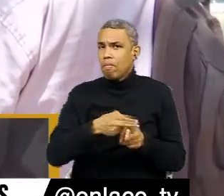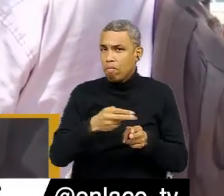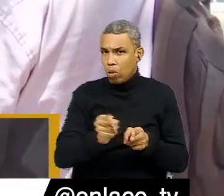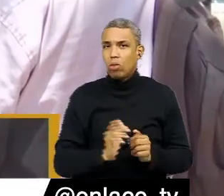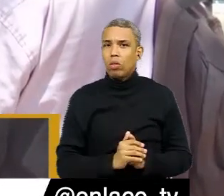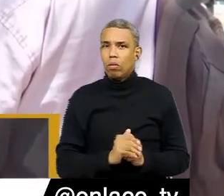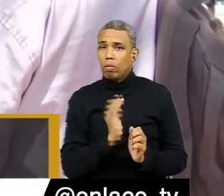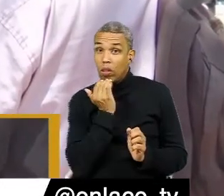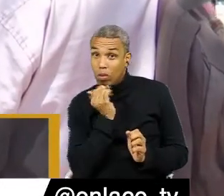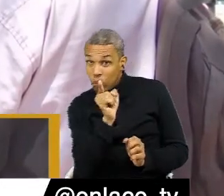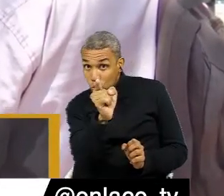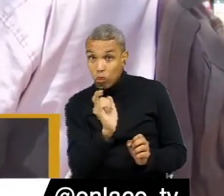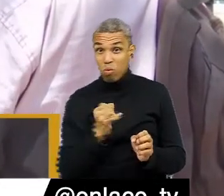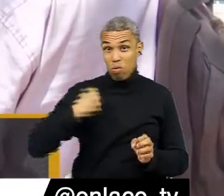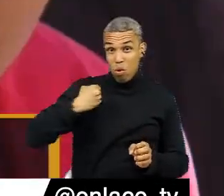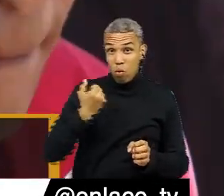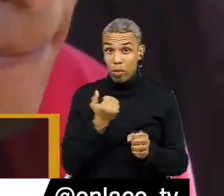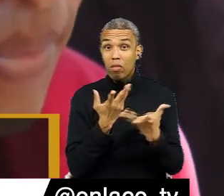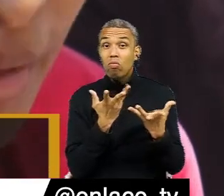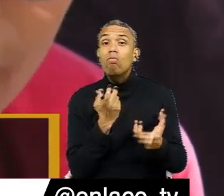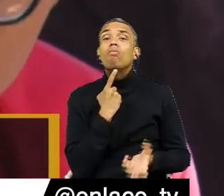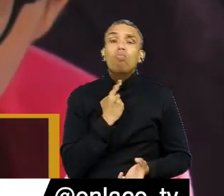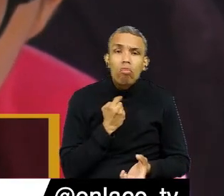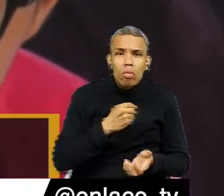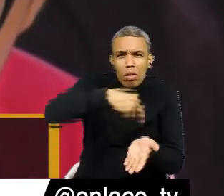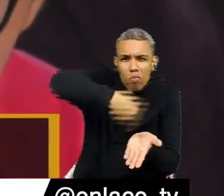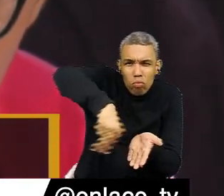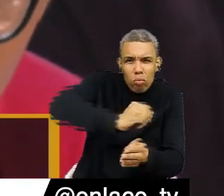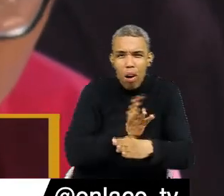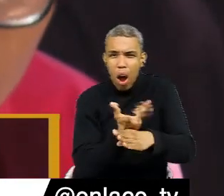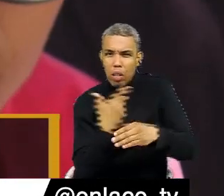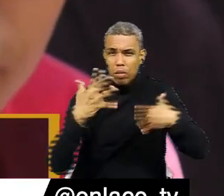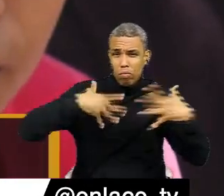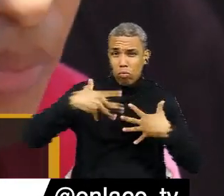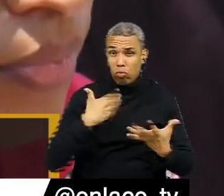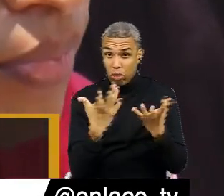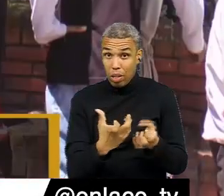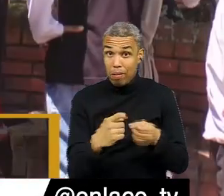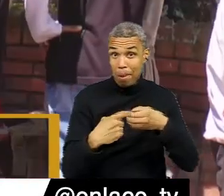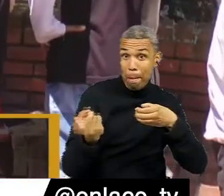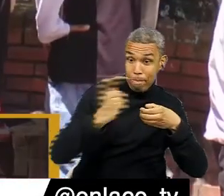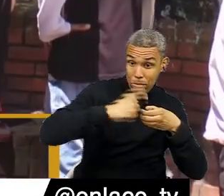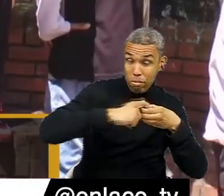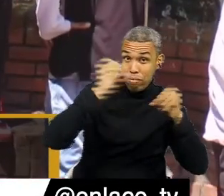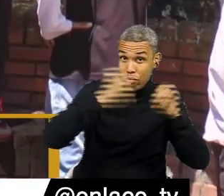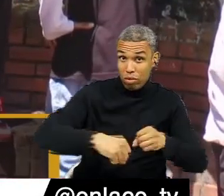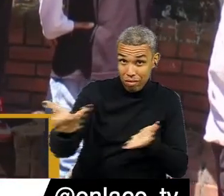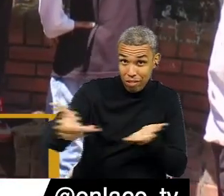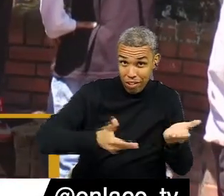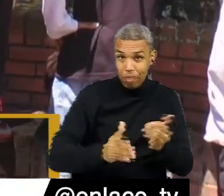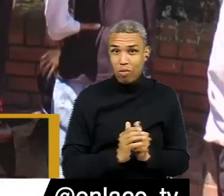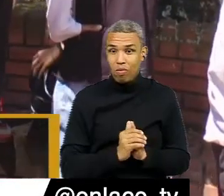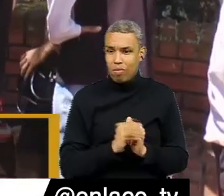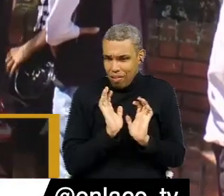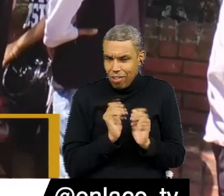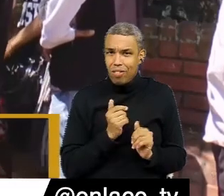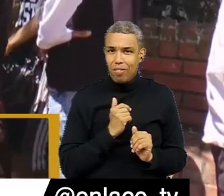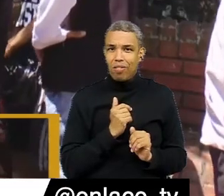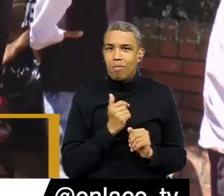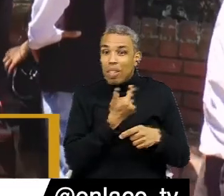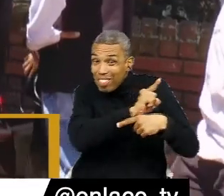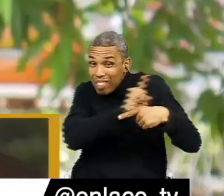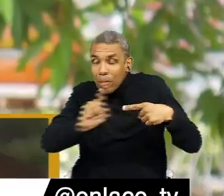en el arte, las danzas, el teatro, todo este tipo de cosas que se vinculen para con nosotros también para que hagan parte de la Semana de la